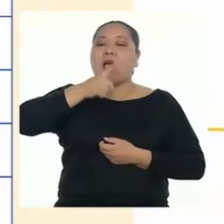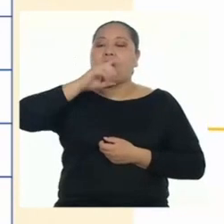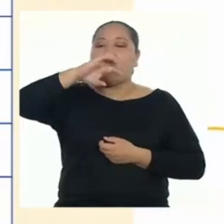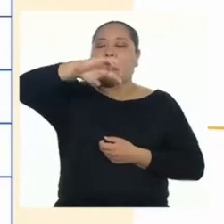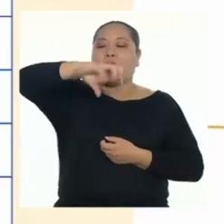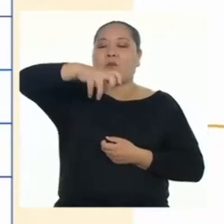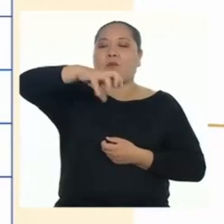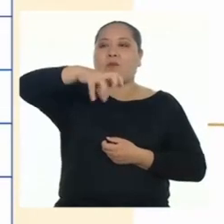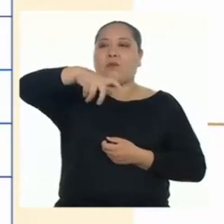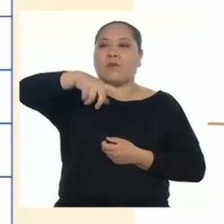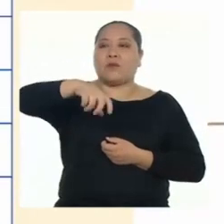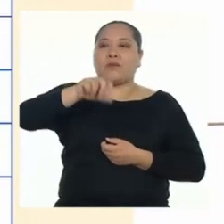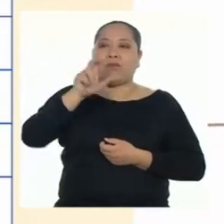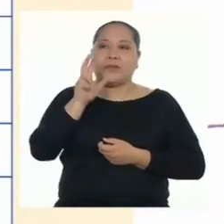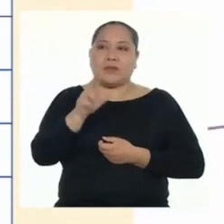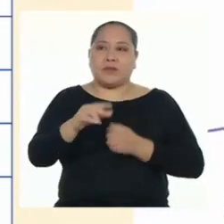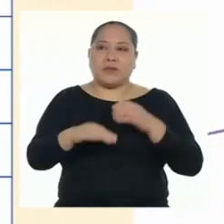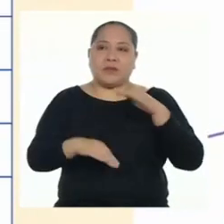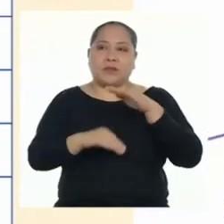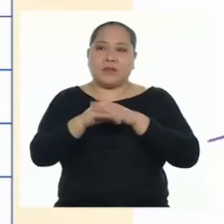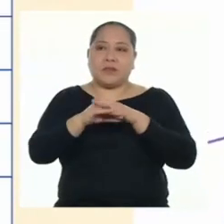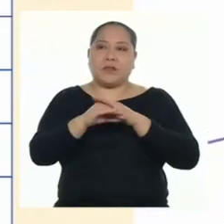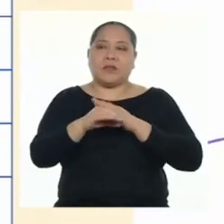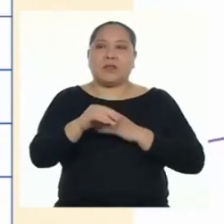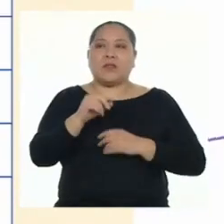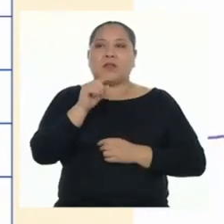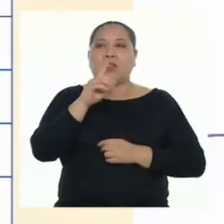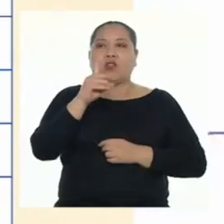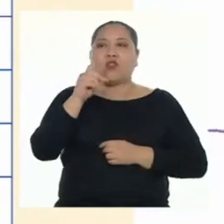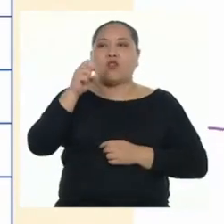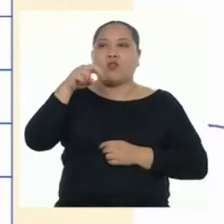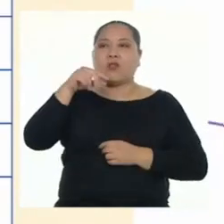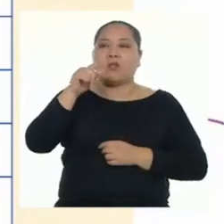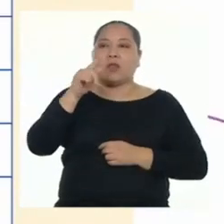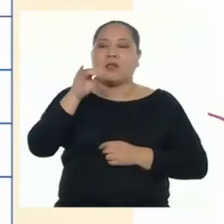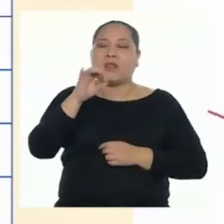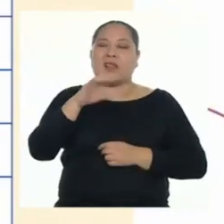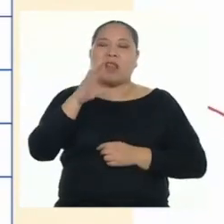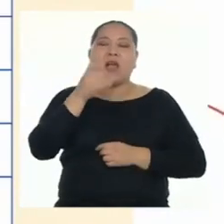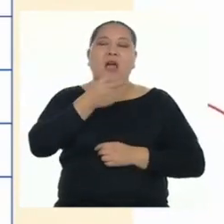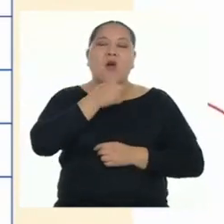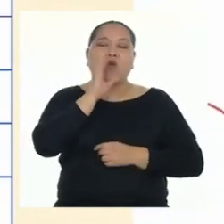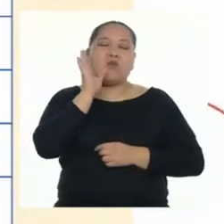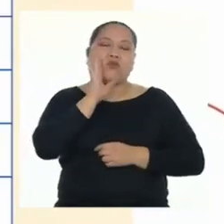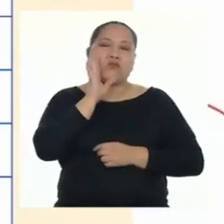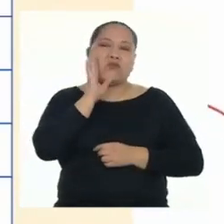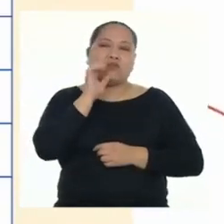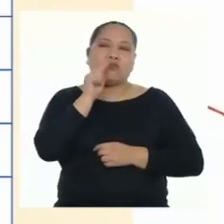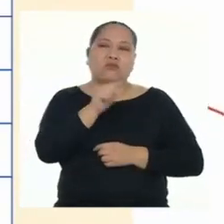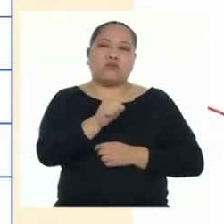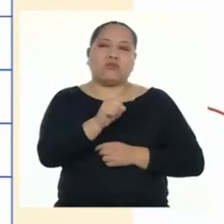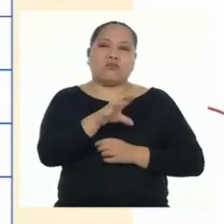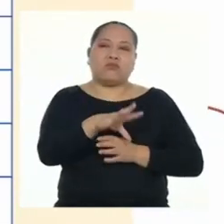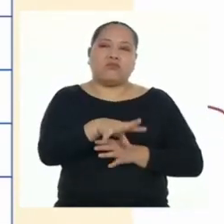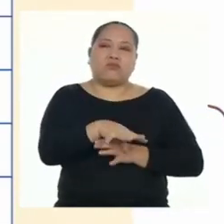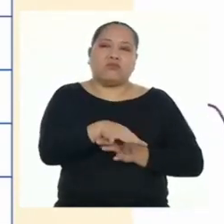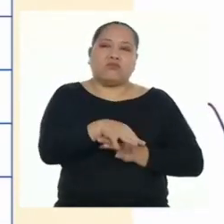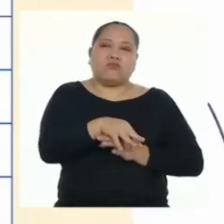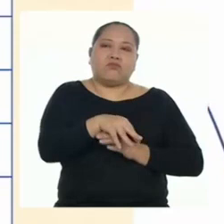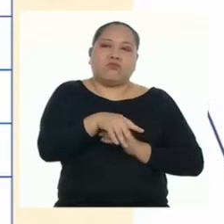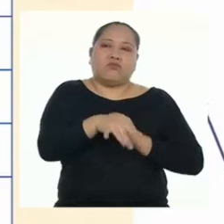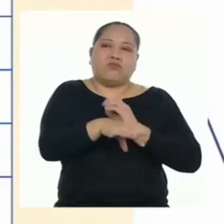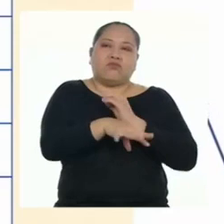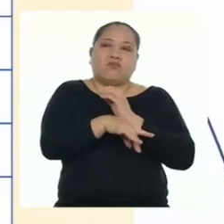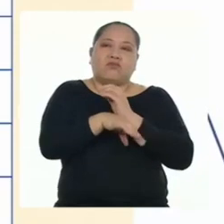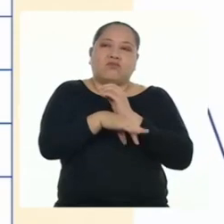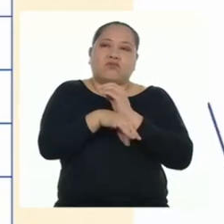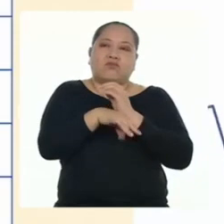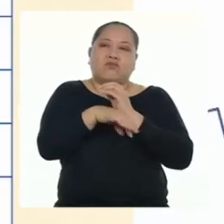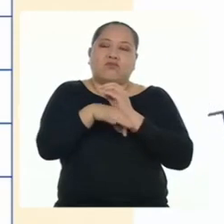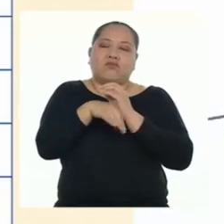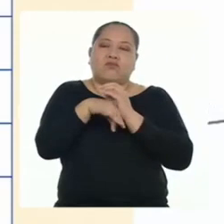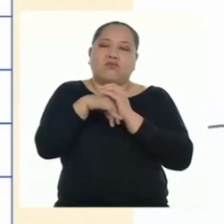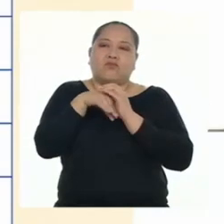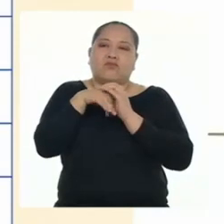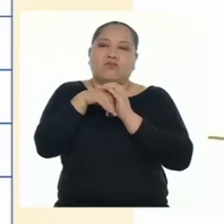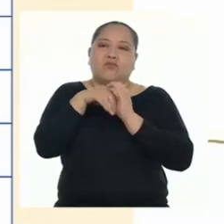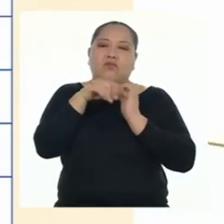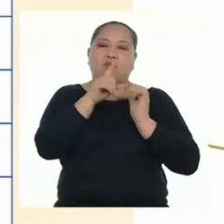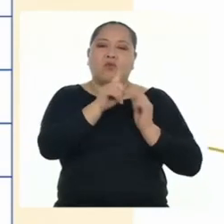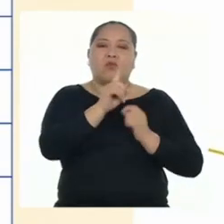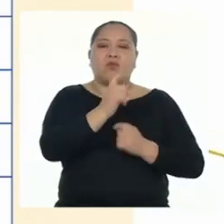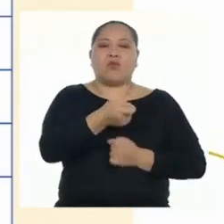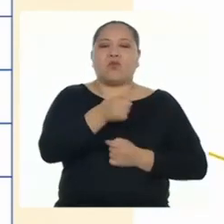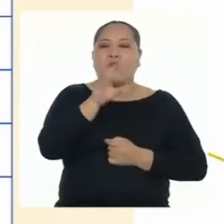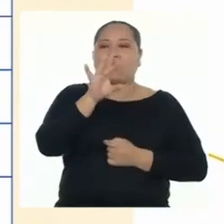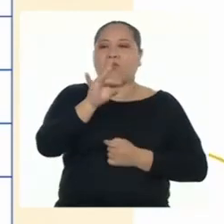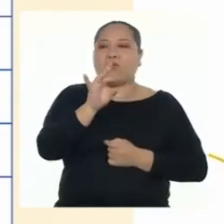potable, hasta 3 centímetros. Y Donatella, la del agua contaminada, se redujo hasta 1,8